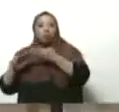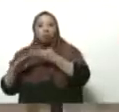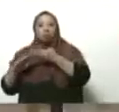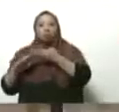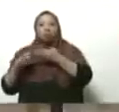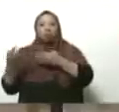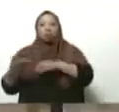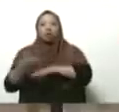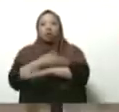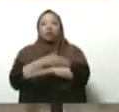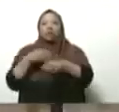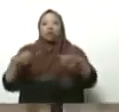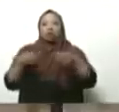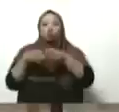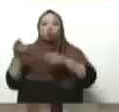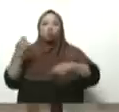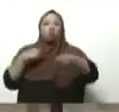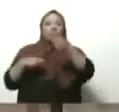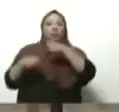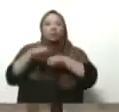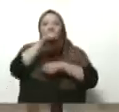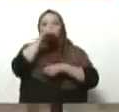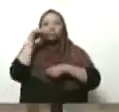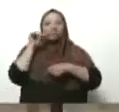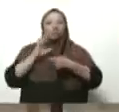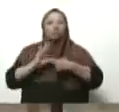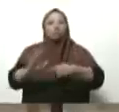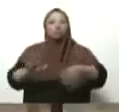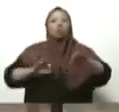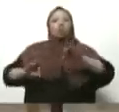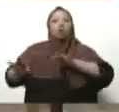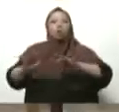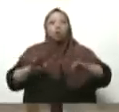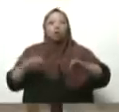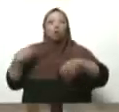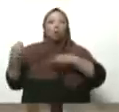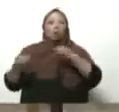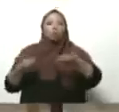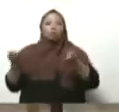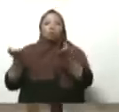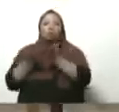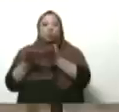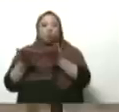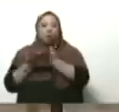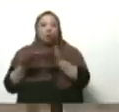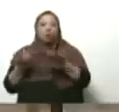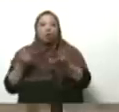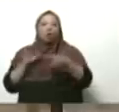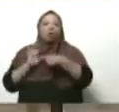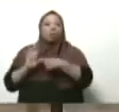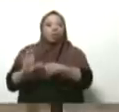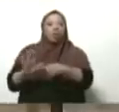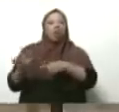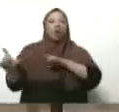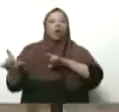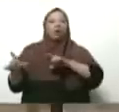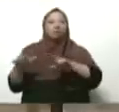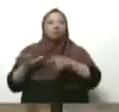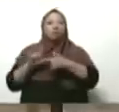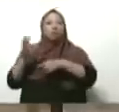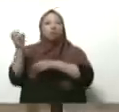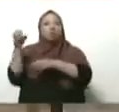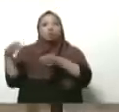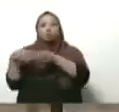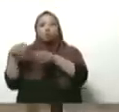antidrogas se harán demostraciones sobre las labores antidrogas en centros educativos se realizarán mesas de